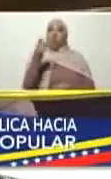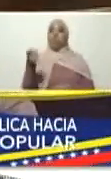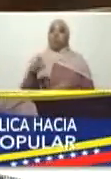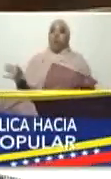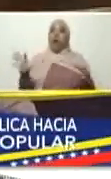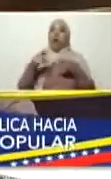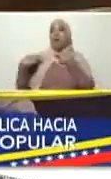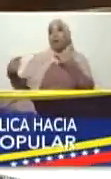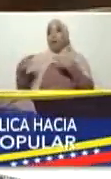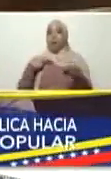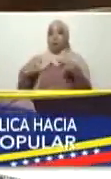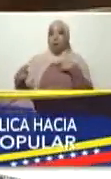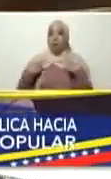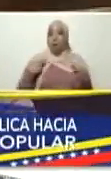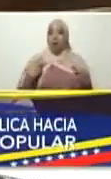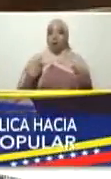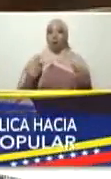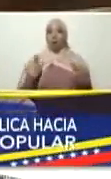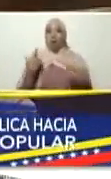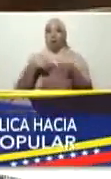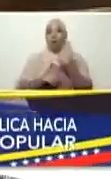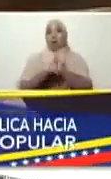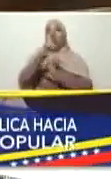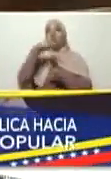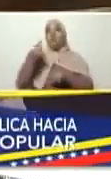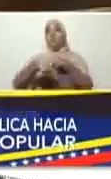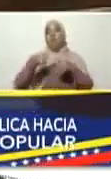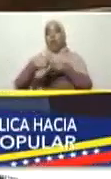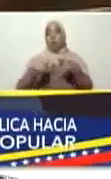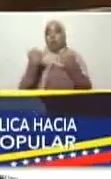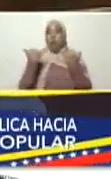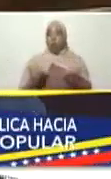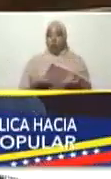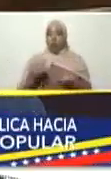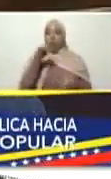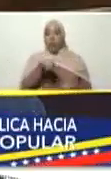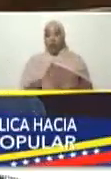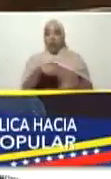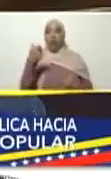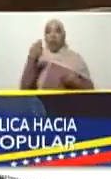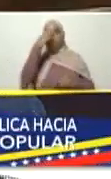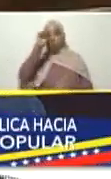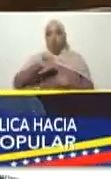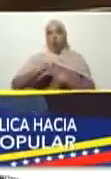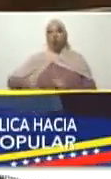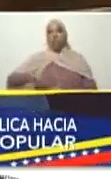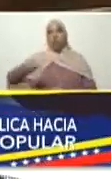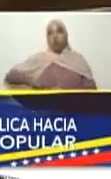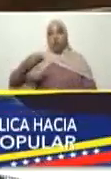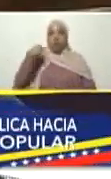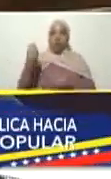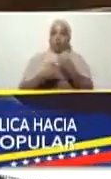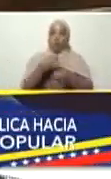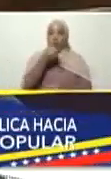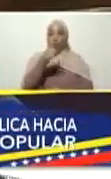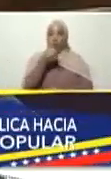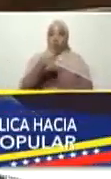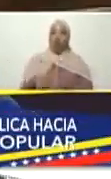vinculadas al desarrollo del Poder Popular. Hemos considerado también aportes importantes que hizo